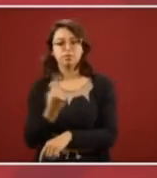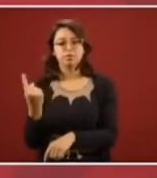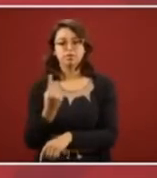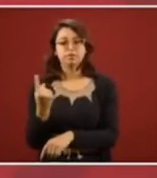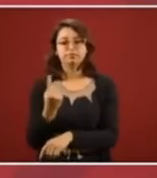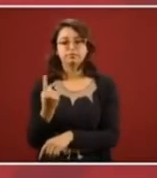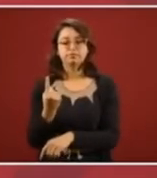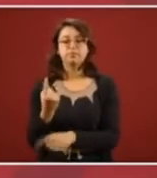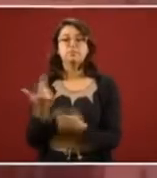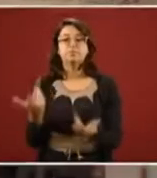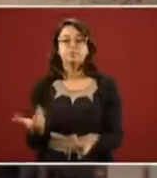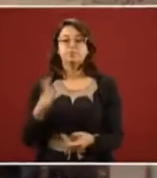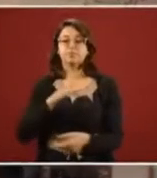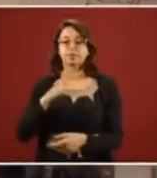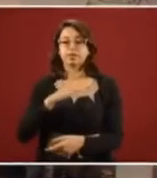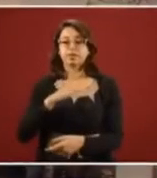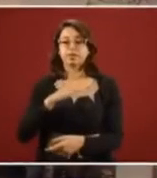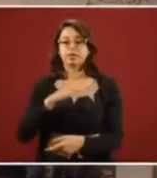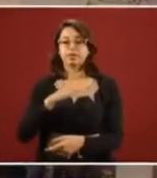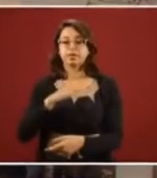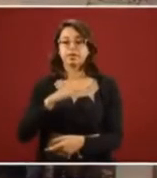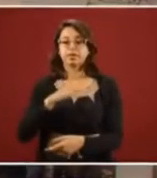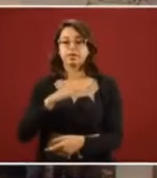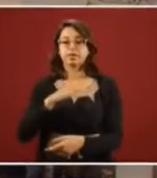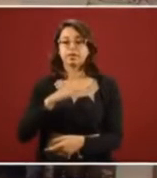están las fotografías